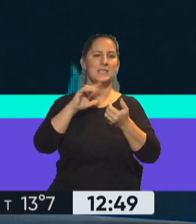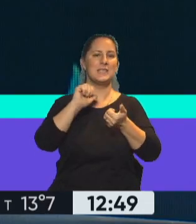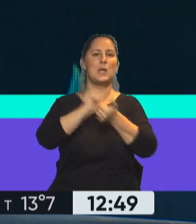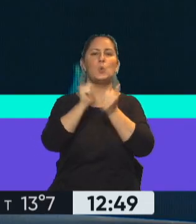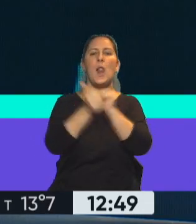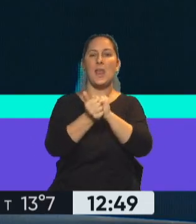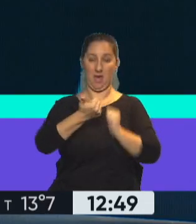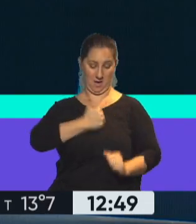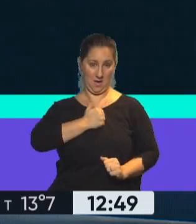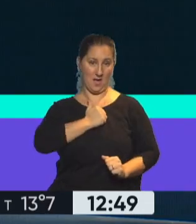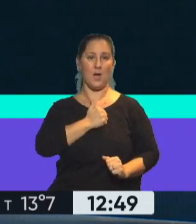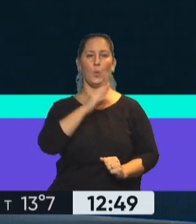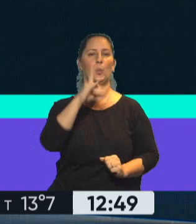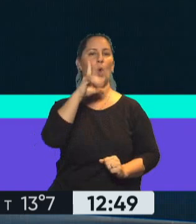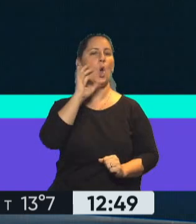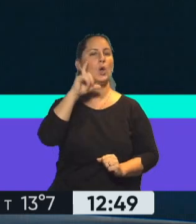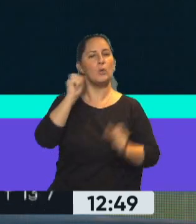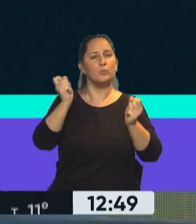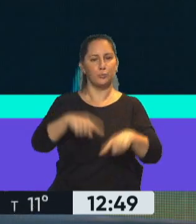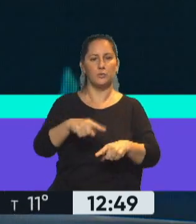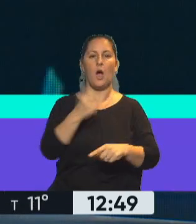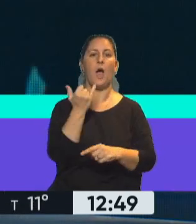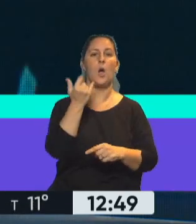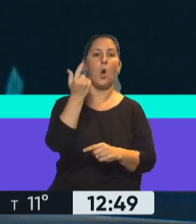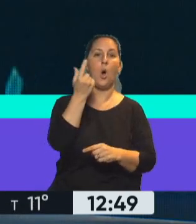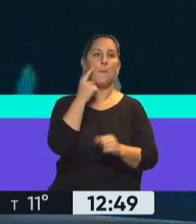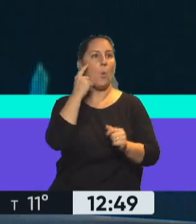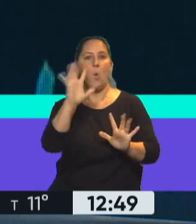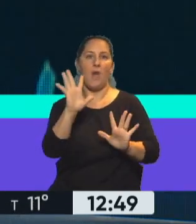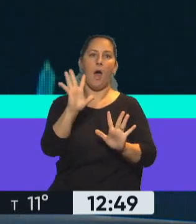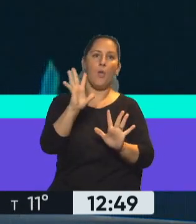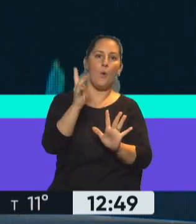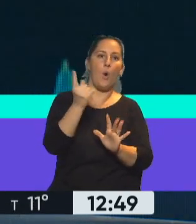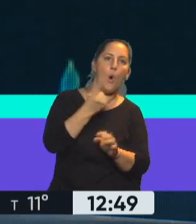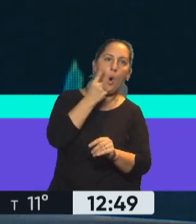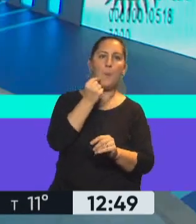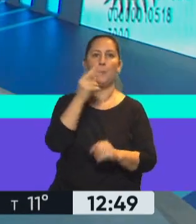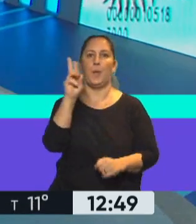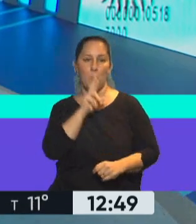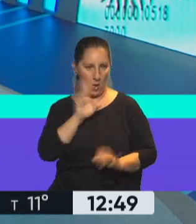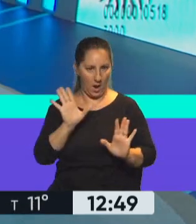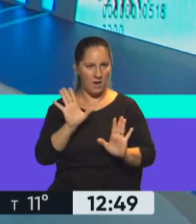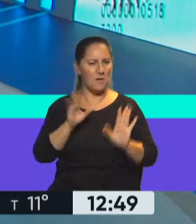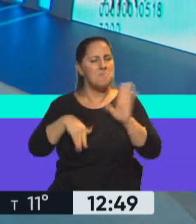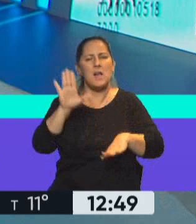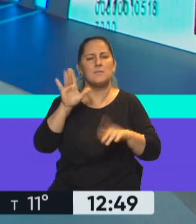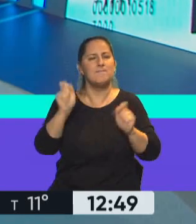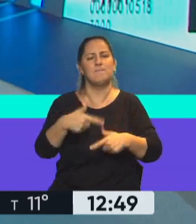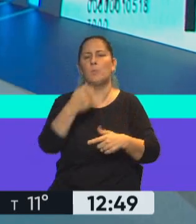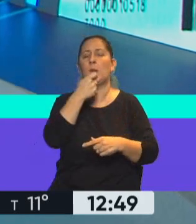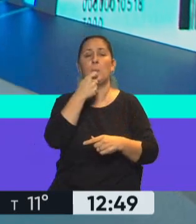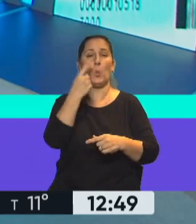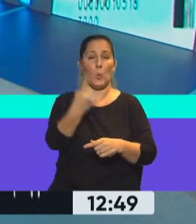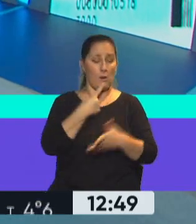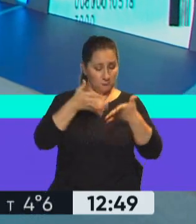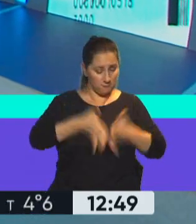cualquier diferencia que pueda haber en cuanto a los prejuicios precisamente hombre-mujer. Exactamente, desde lo más literal, ¿no? Desde que cuando van a ser un